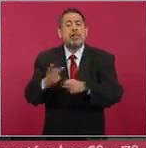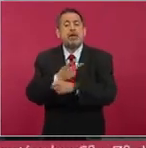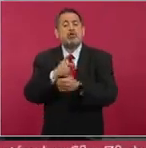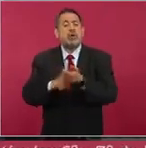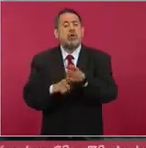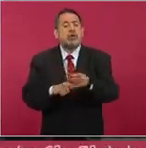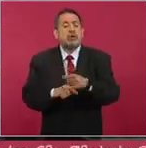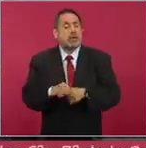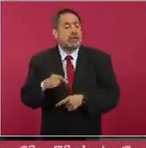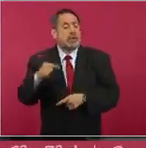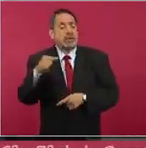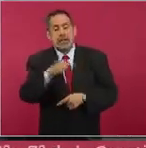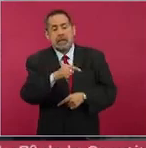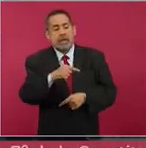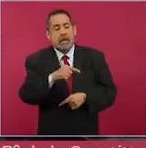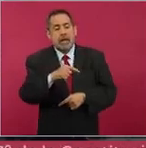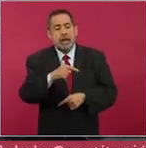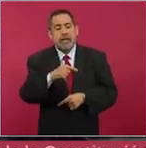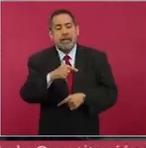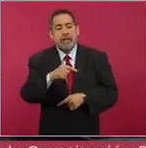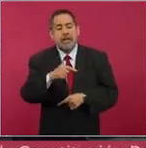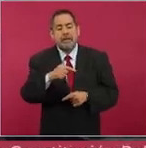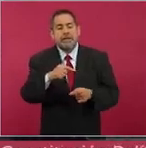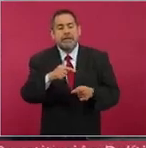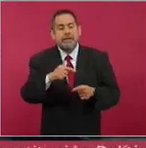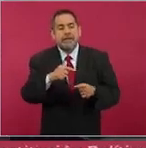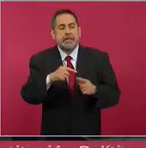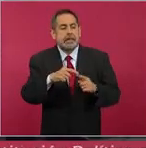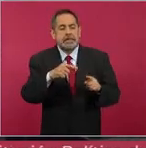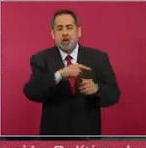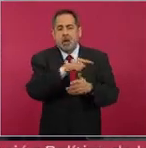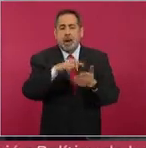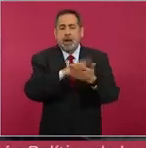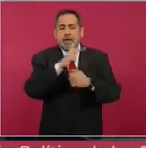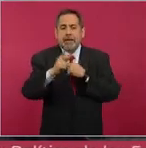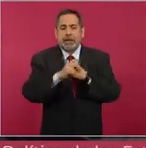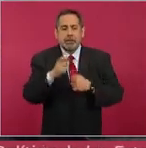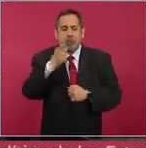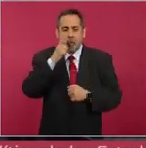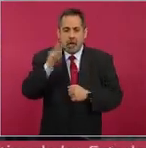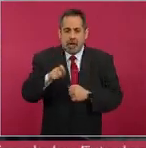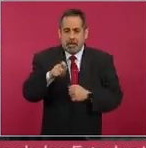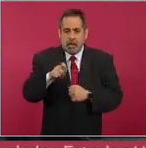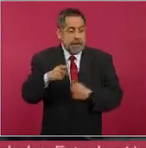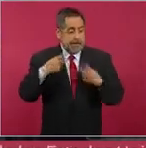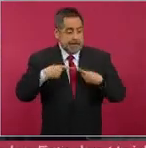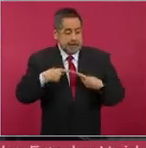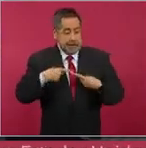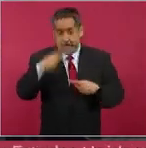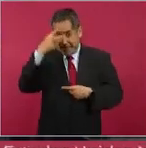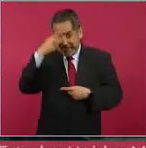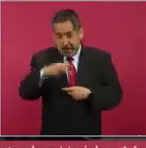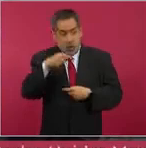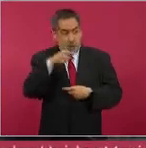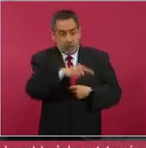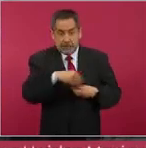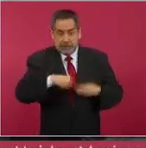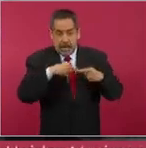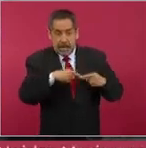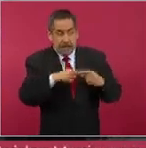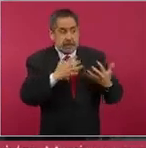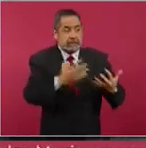el rescate de los mexicanos de Ucrania. Y si en algún momento